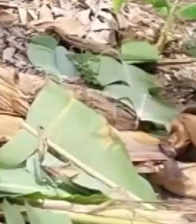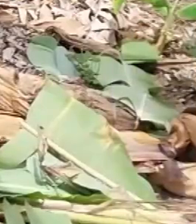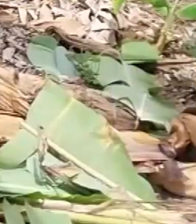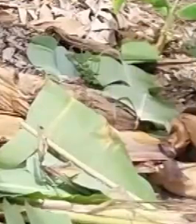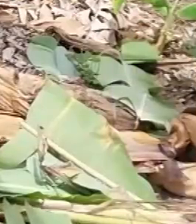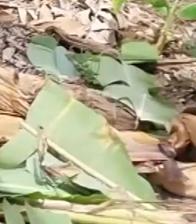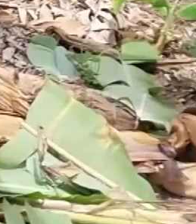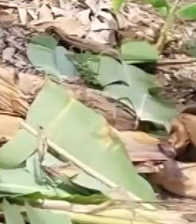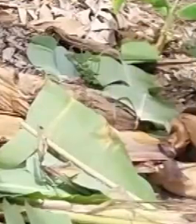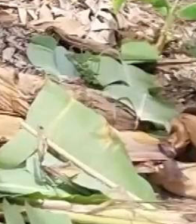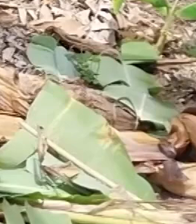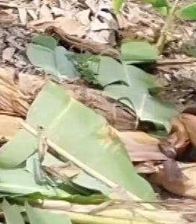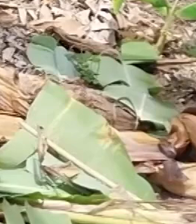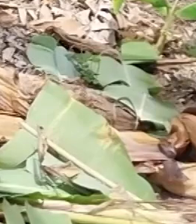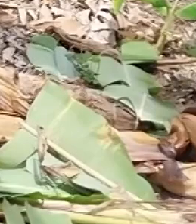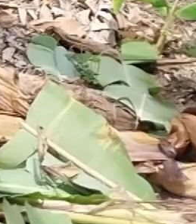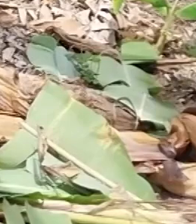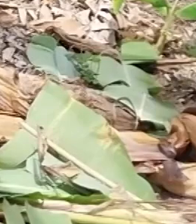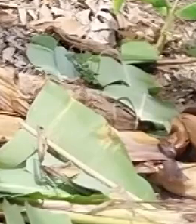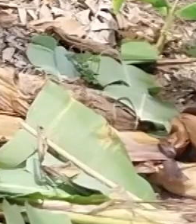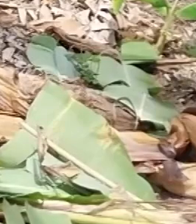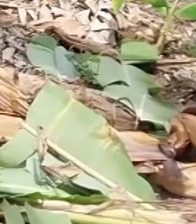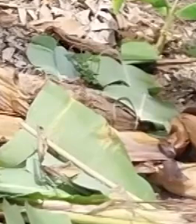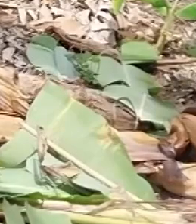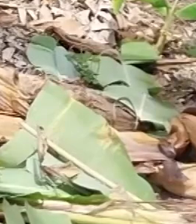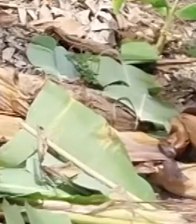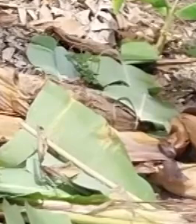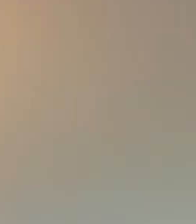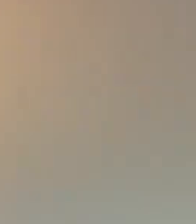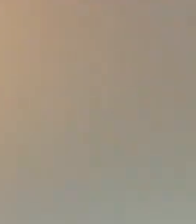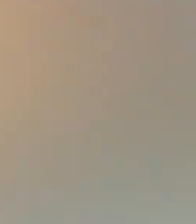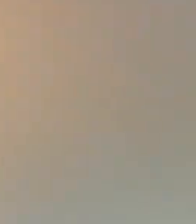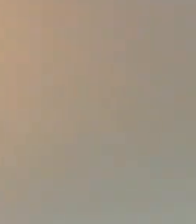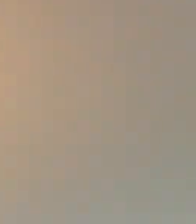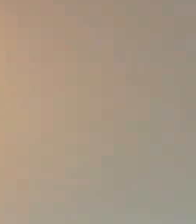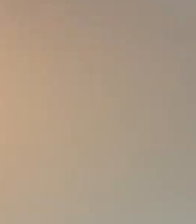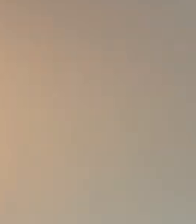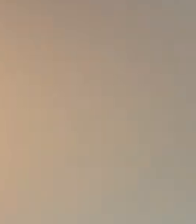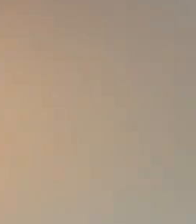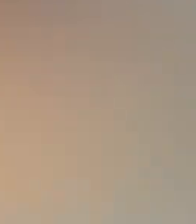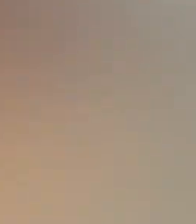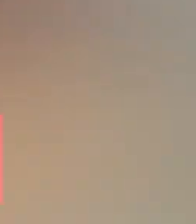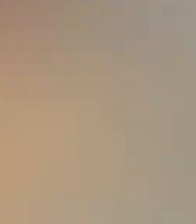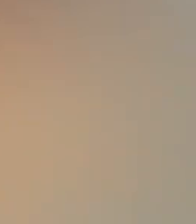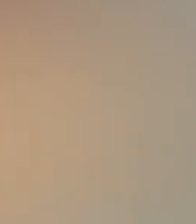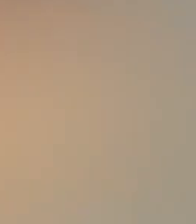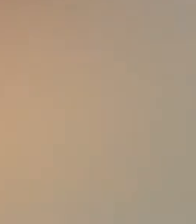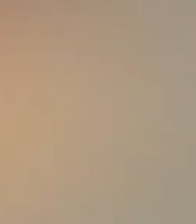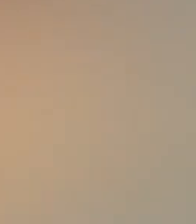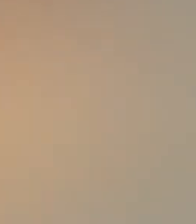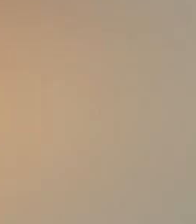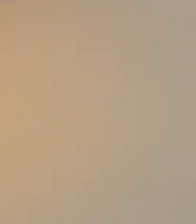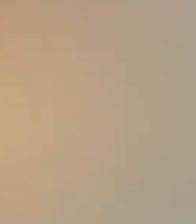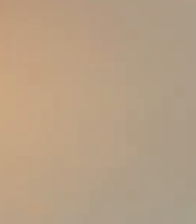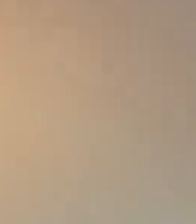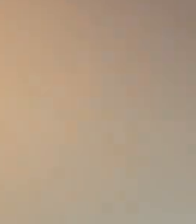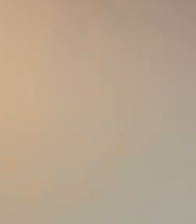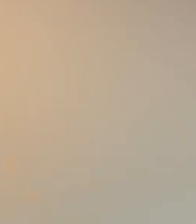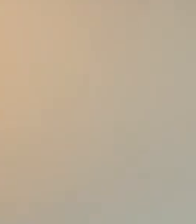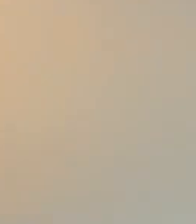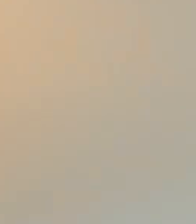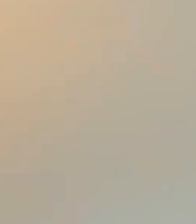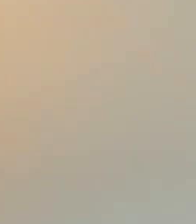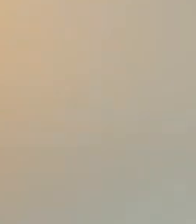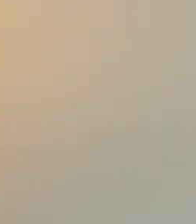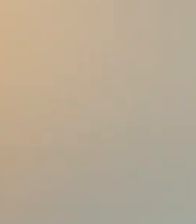Se trata de Diego Balanta, un artista plástico del municipio de Padilla, Cauca, que se ha especializado en la realización de figuras con cincho de mata de